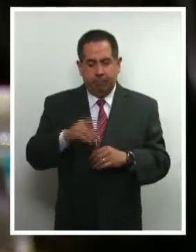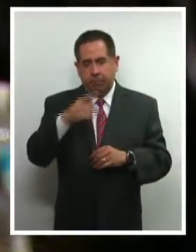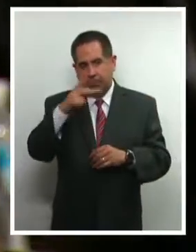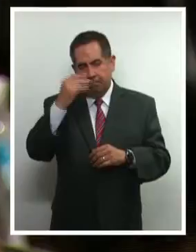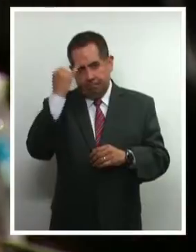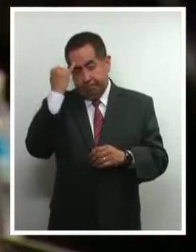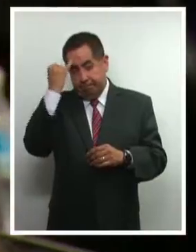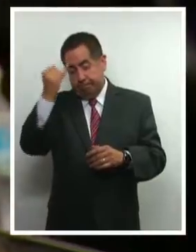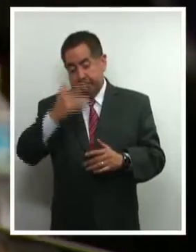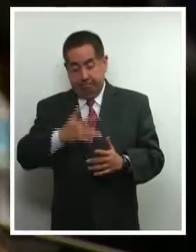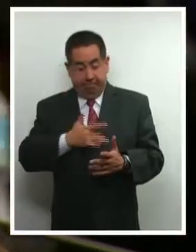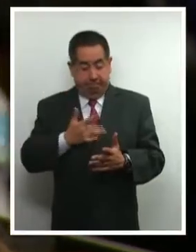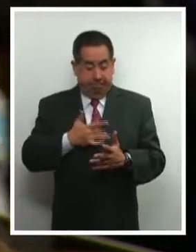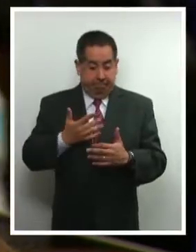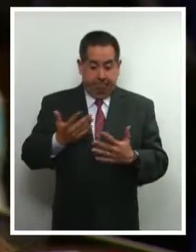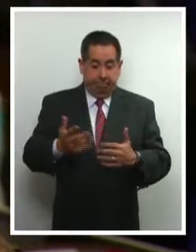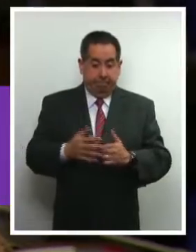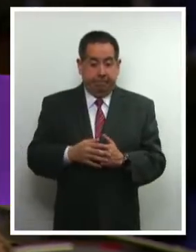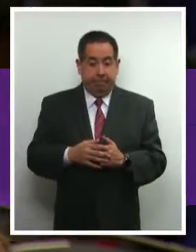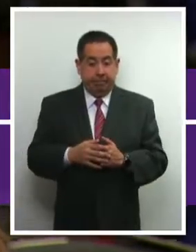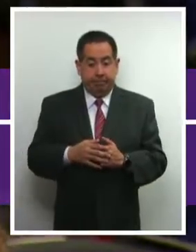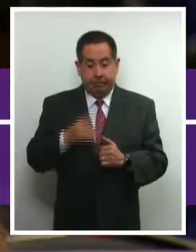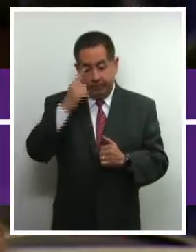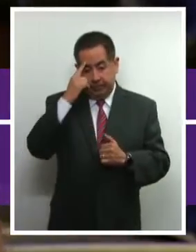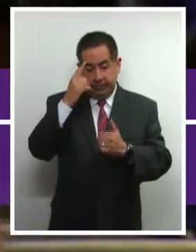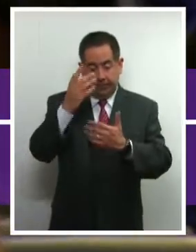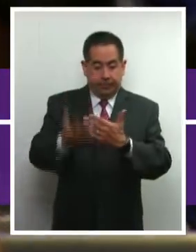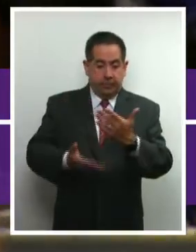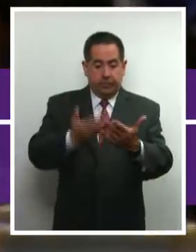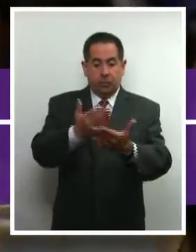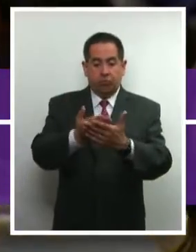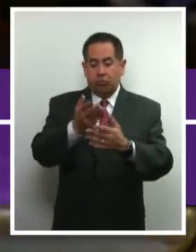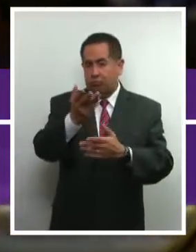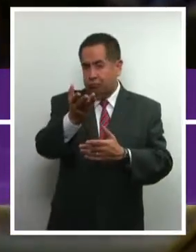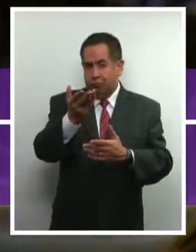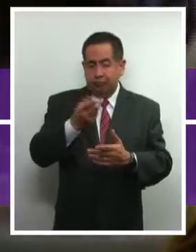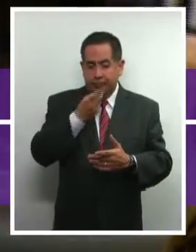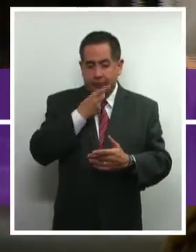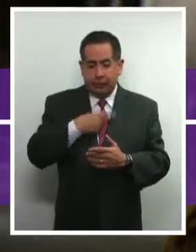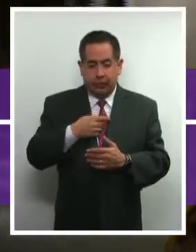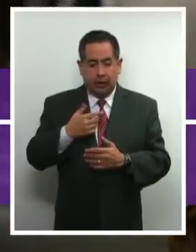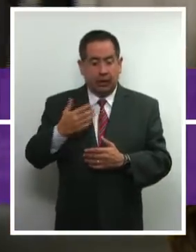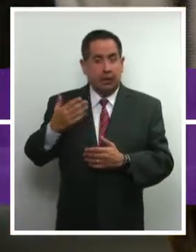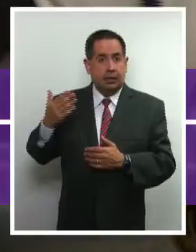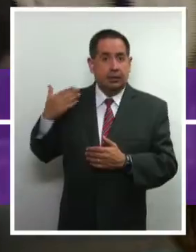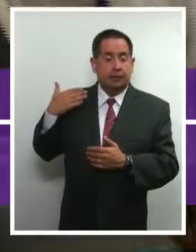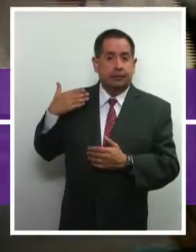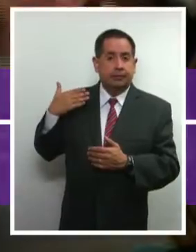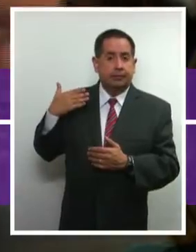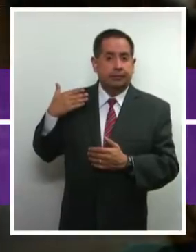criterio para esta propuesta que está haciendo, al inicio de